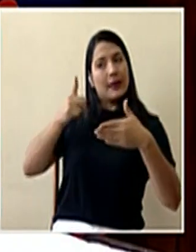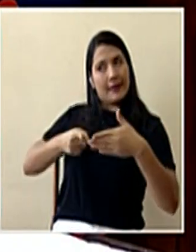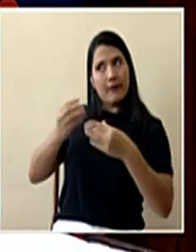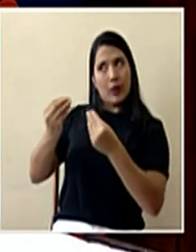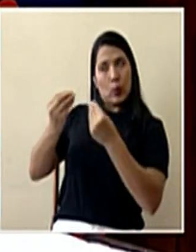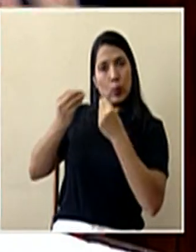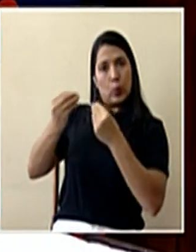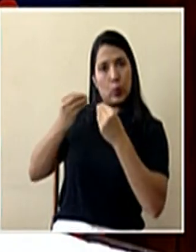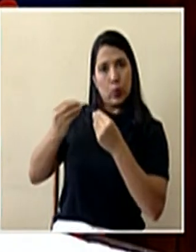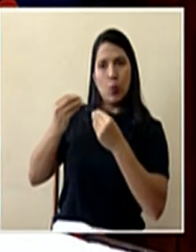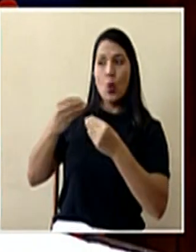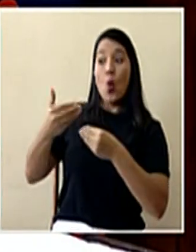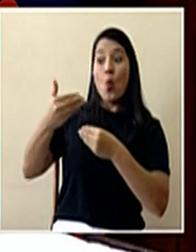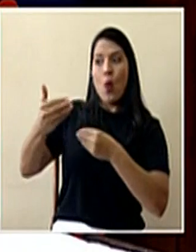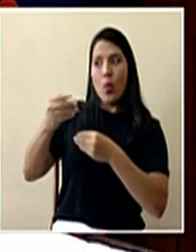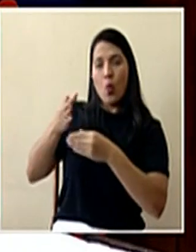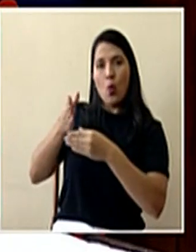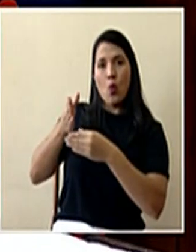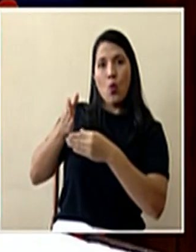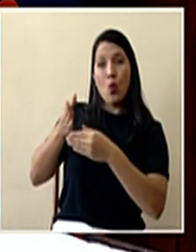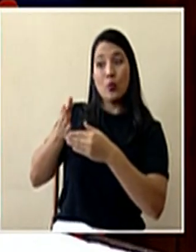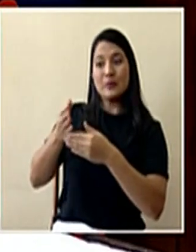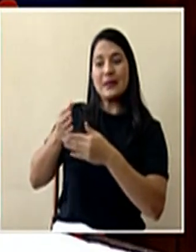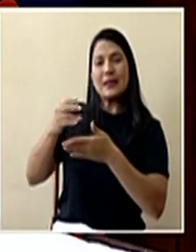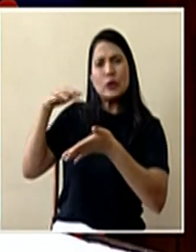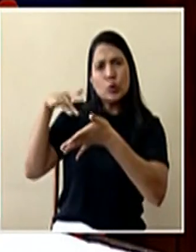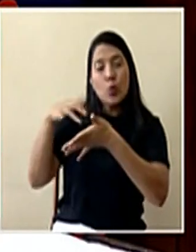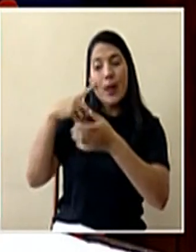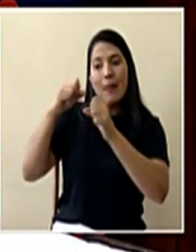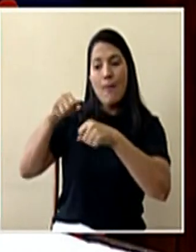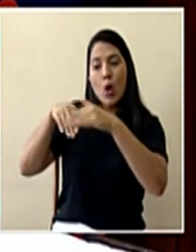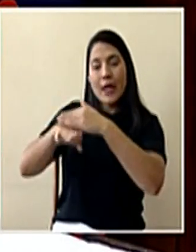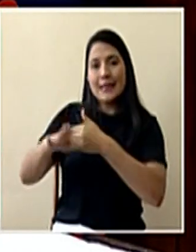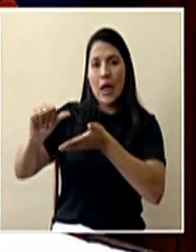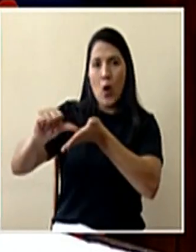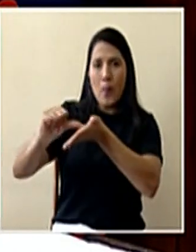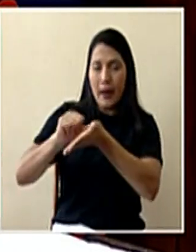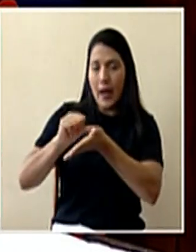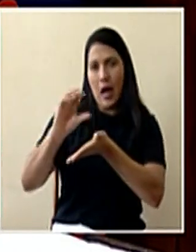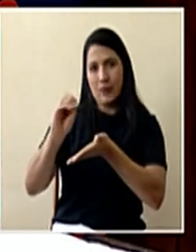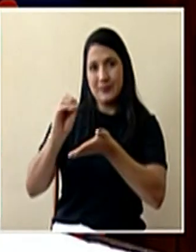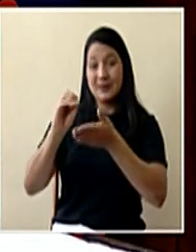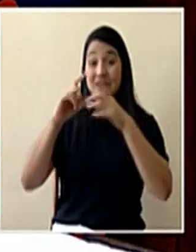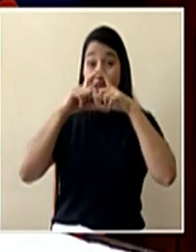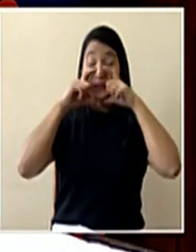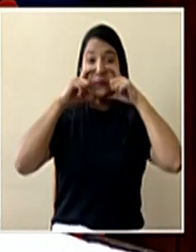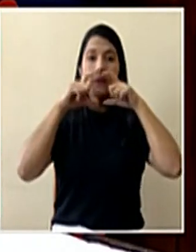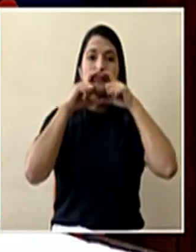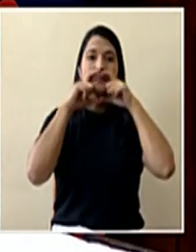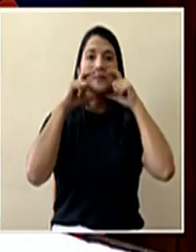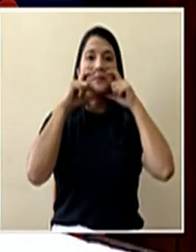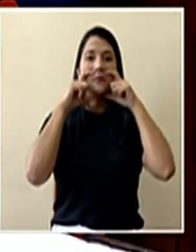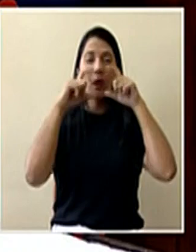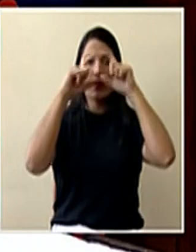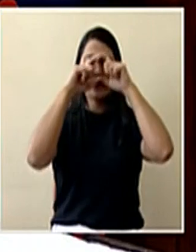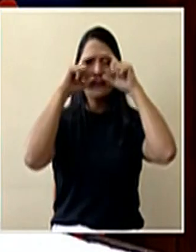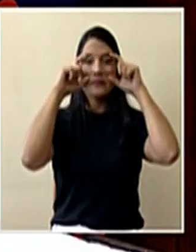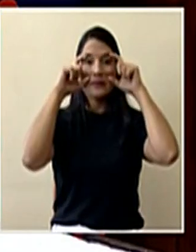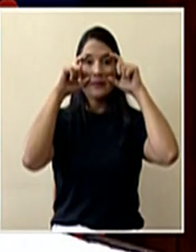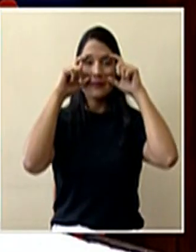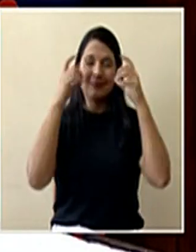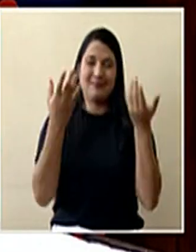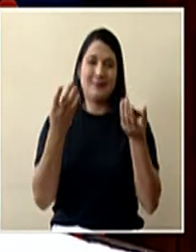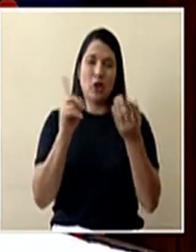sala de operaciones o en las áreas estériles. Si uno se la pone y deja por fuera la nariz o la boca, no sirve de nada. Más bien se vuelve un foco